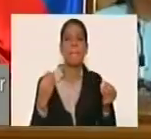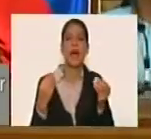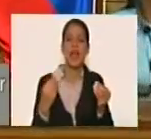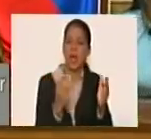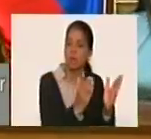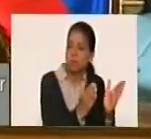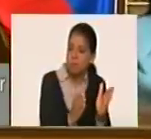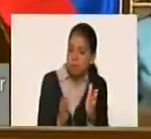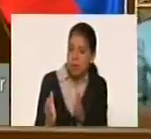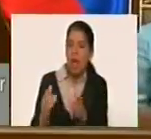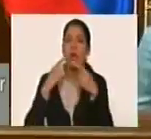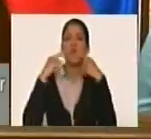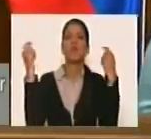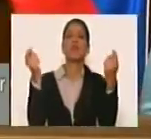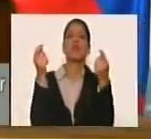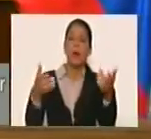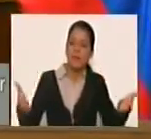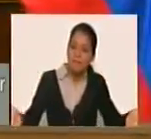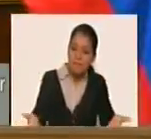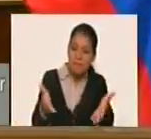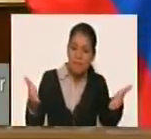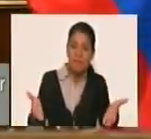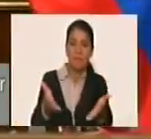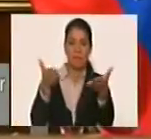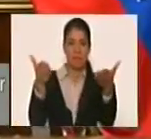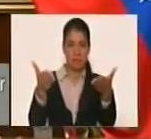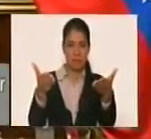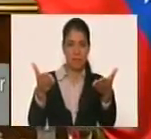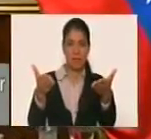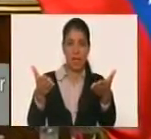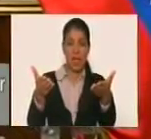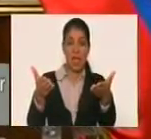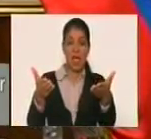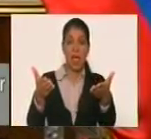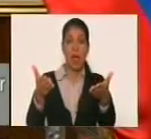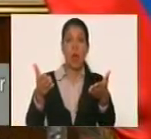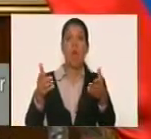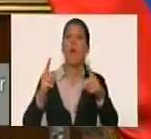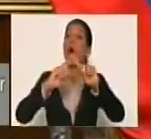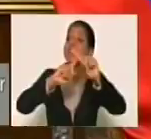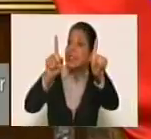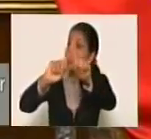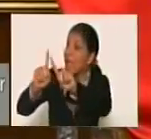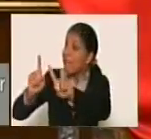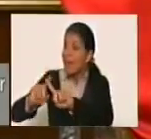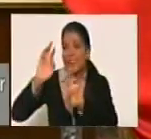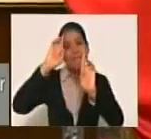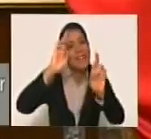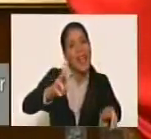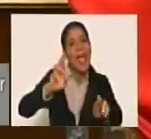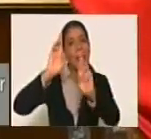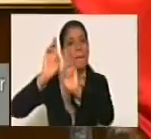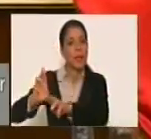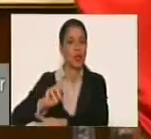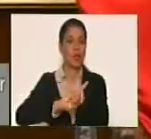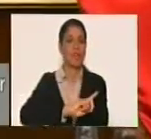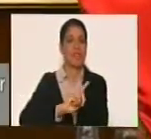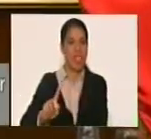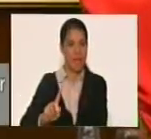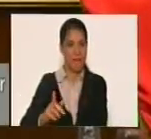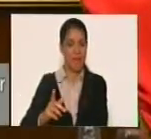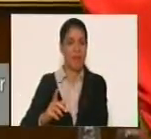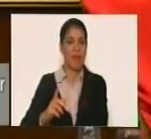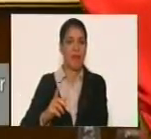necesarias para promover y garantizar el reconocimiento de la diversidad. Esto debe